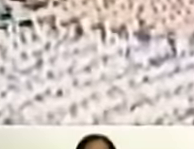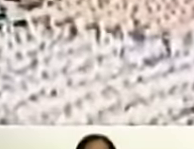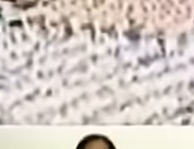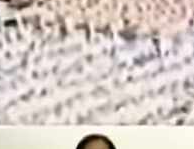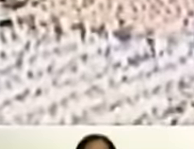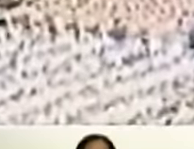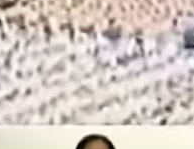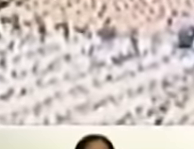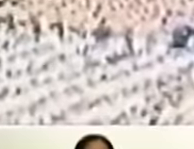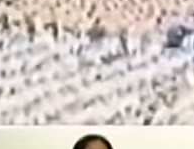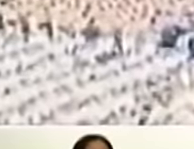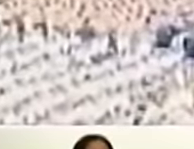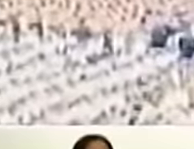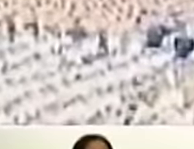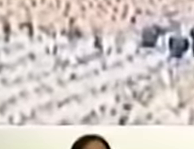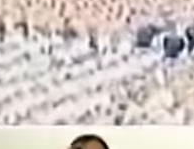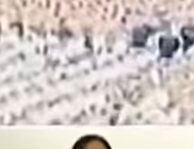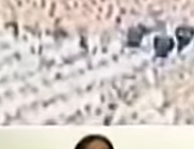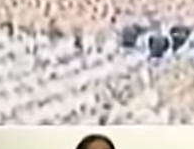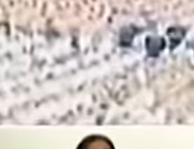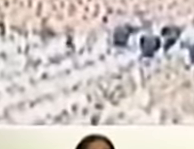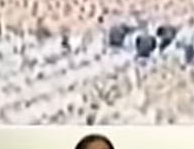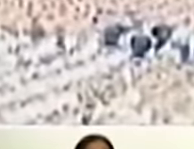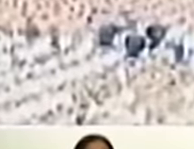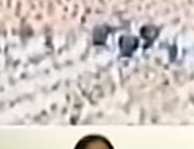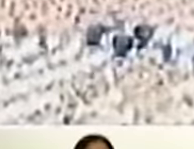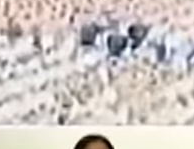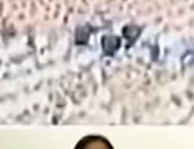Valga el comentario, pero lo tenía aquí